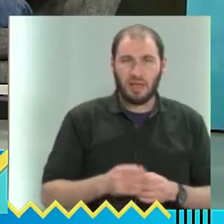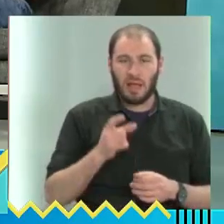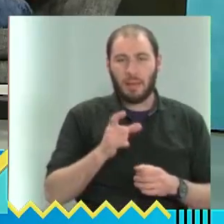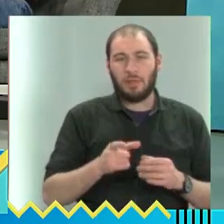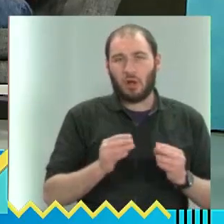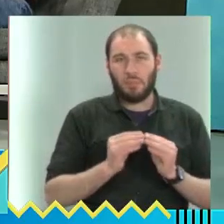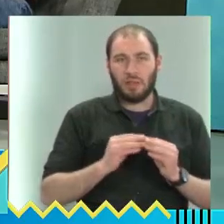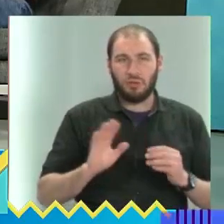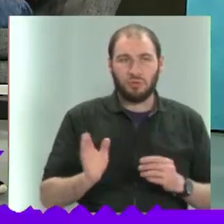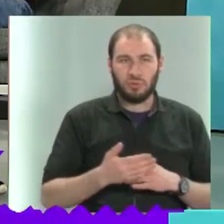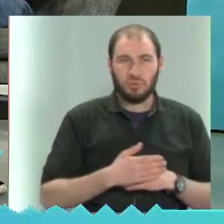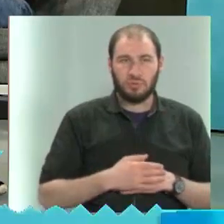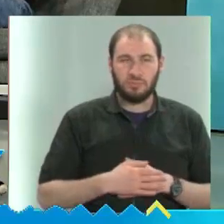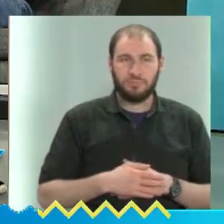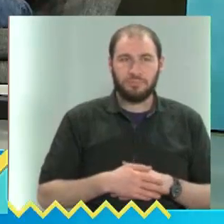los colegas,